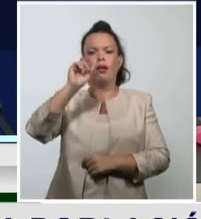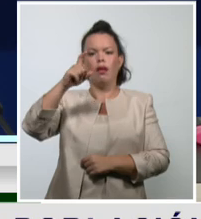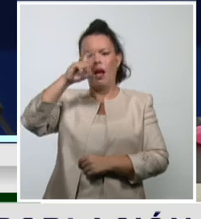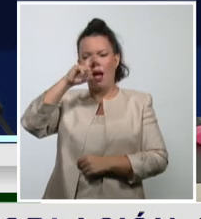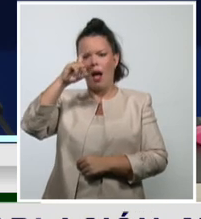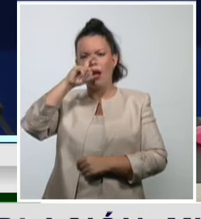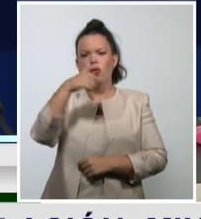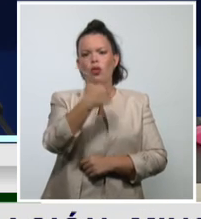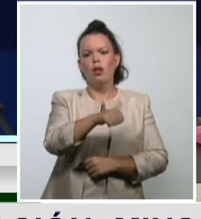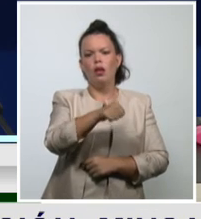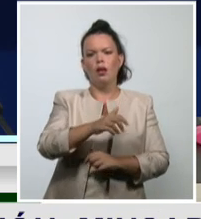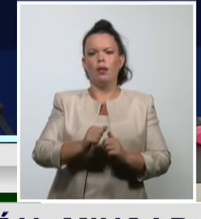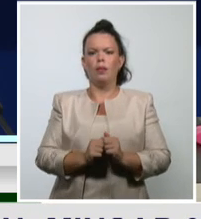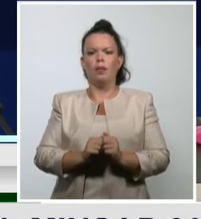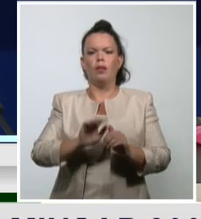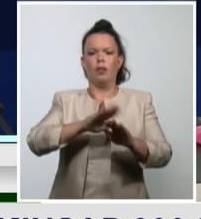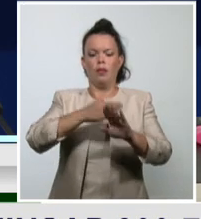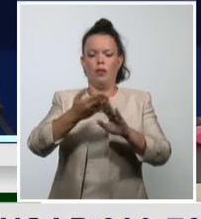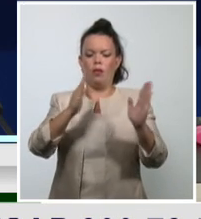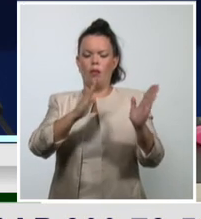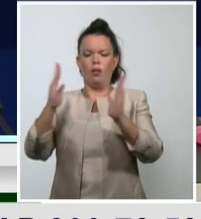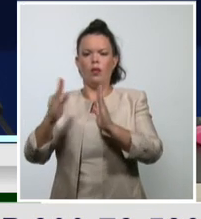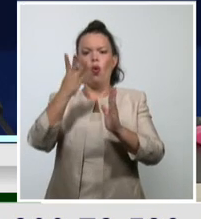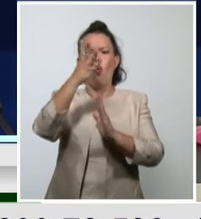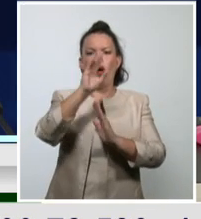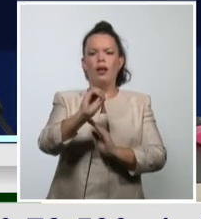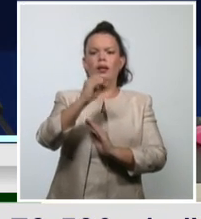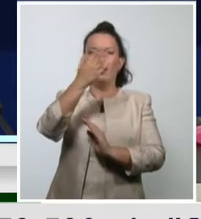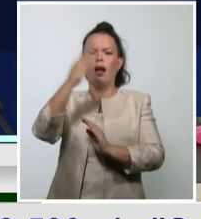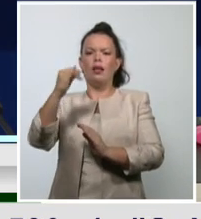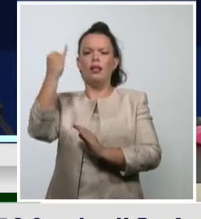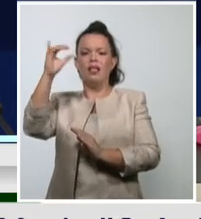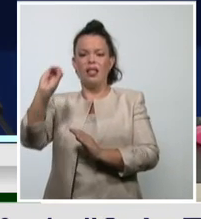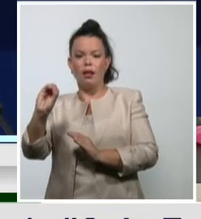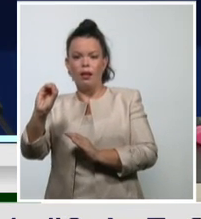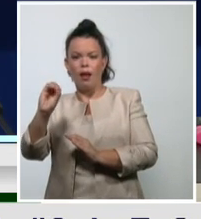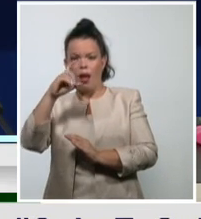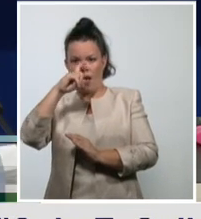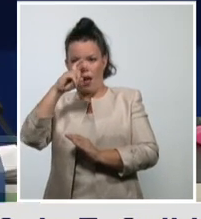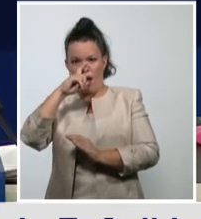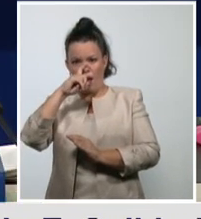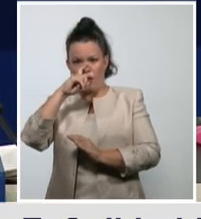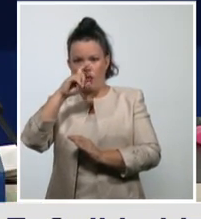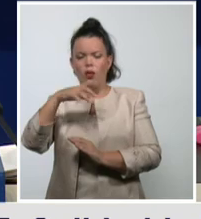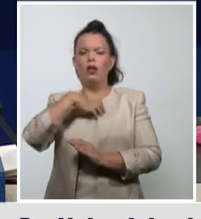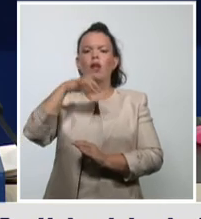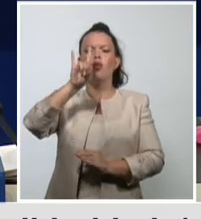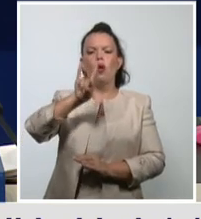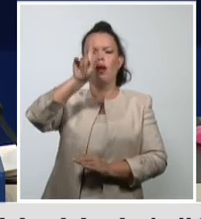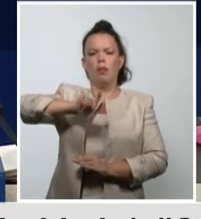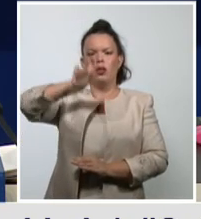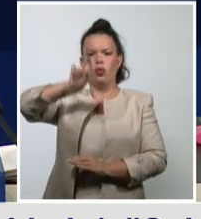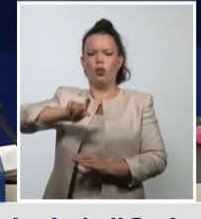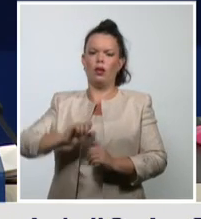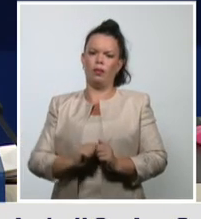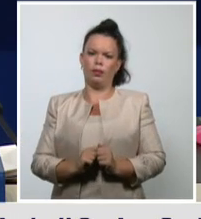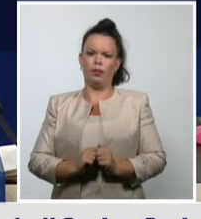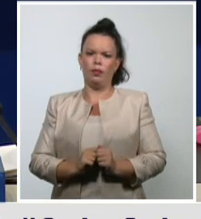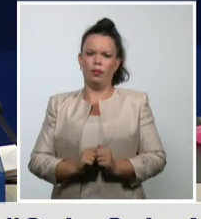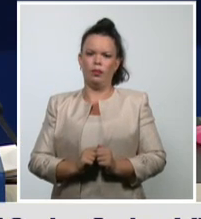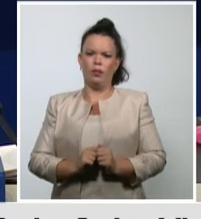grupo de 40 a 60 años de edad, con 9 casos, que es el 45%. Las provincias